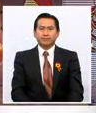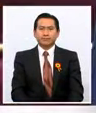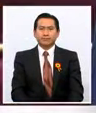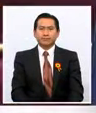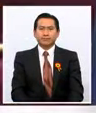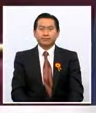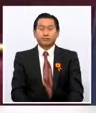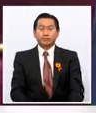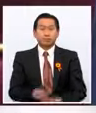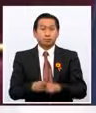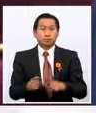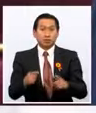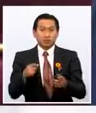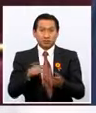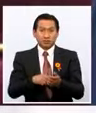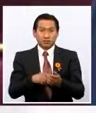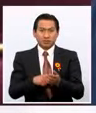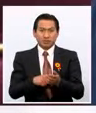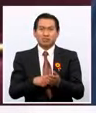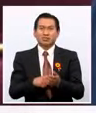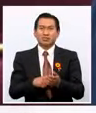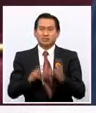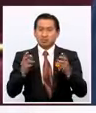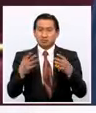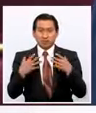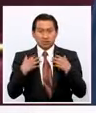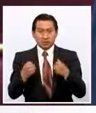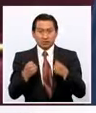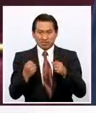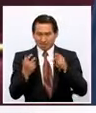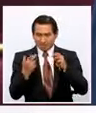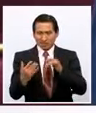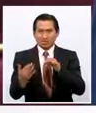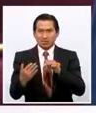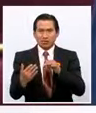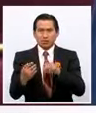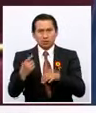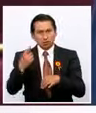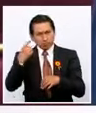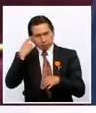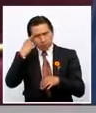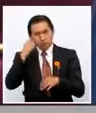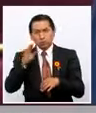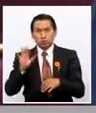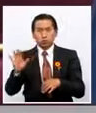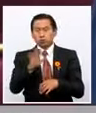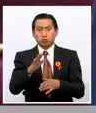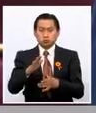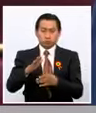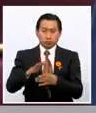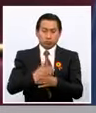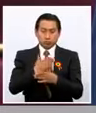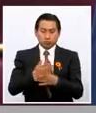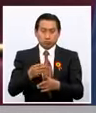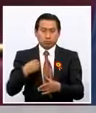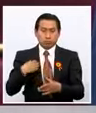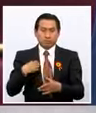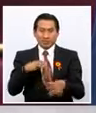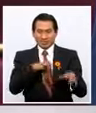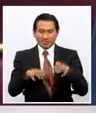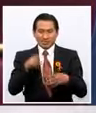pero en esta lucha por la salud no se trata solamente de compartir con ustedes los que hemos hecho